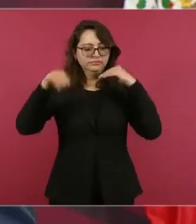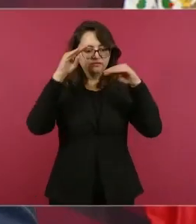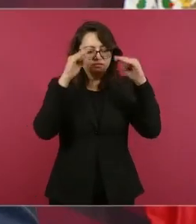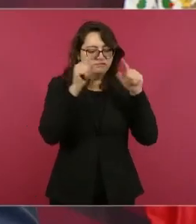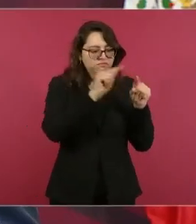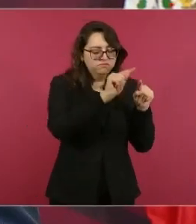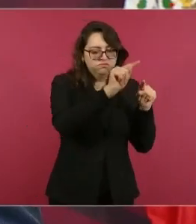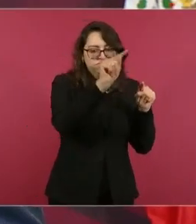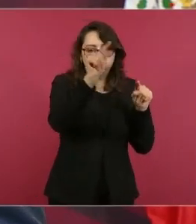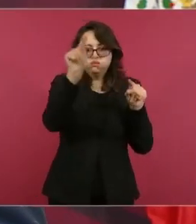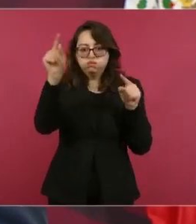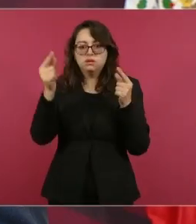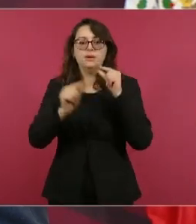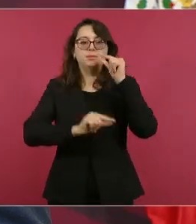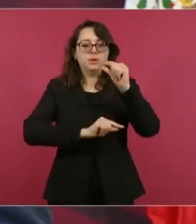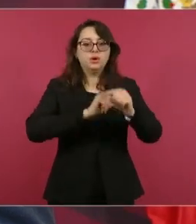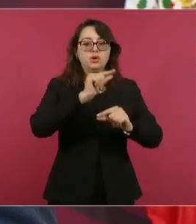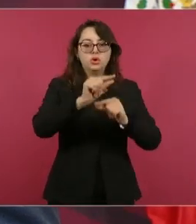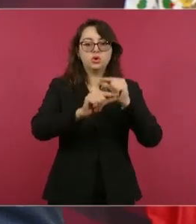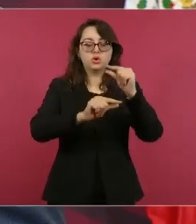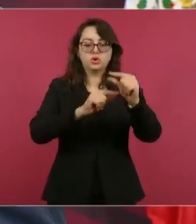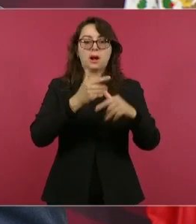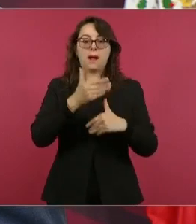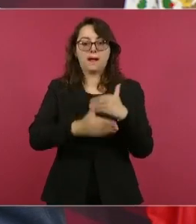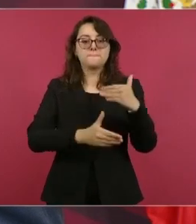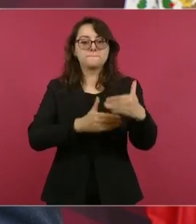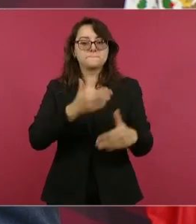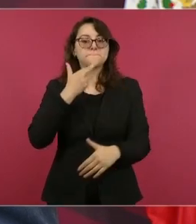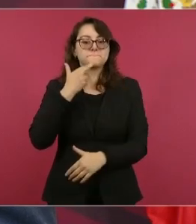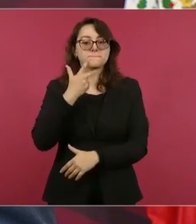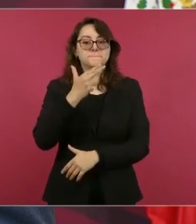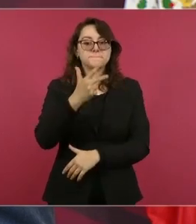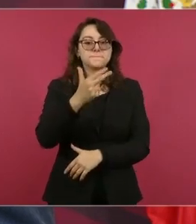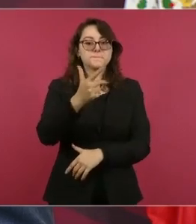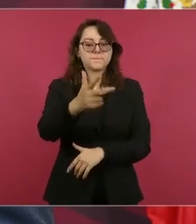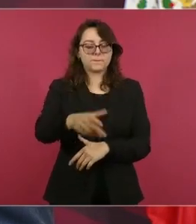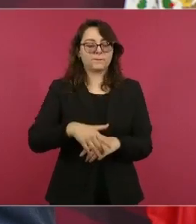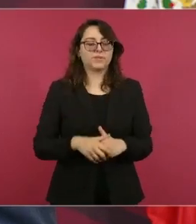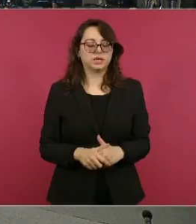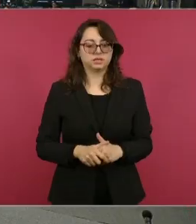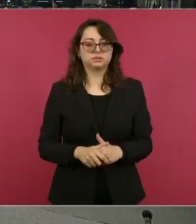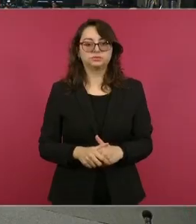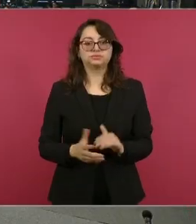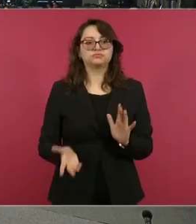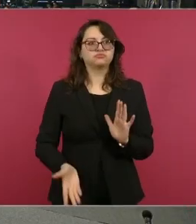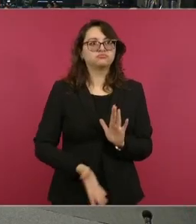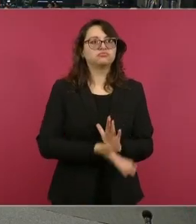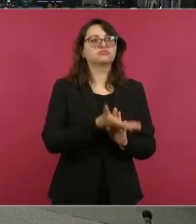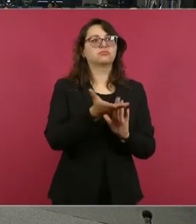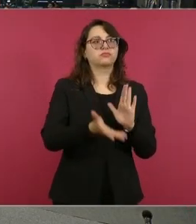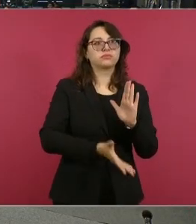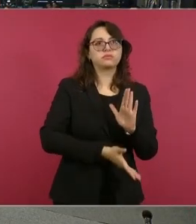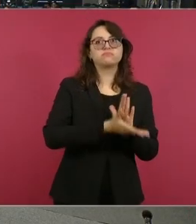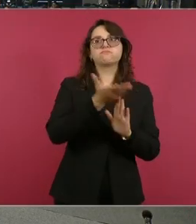vamos, poco a poco, se va avanzando en todas las obras.